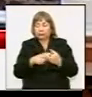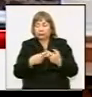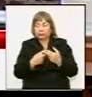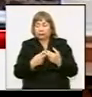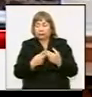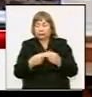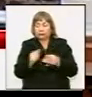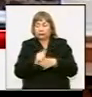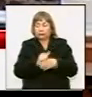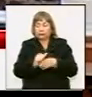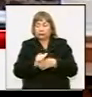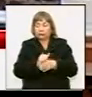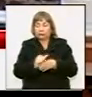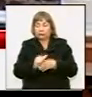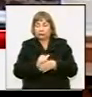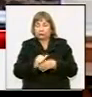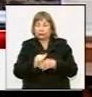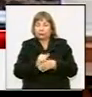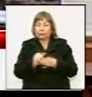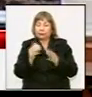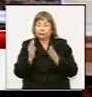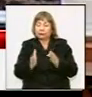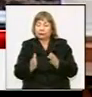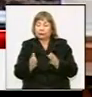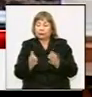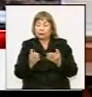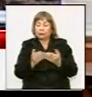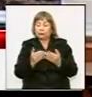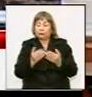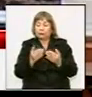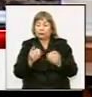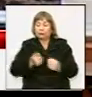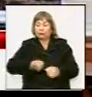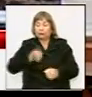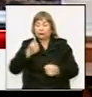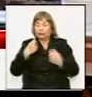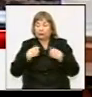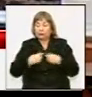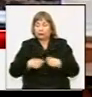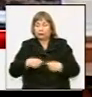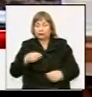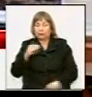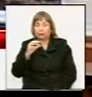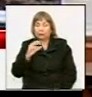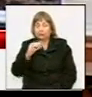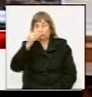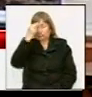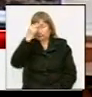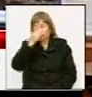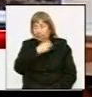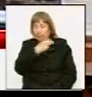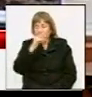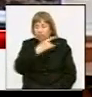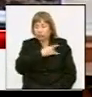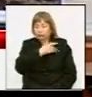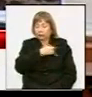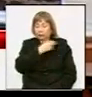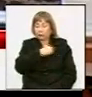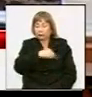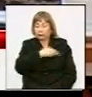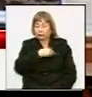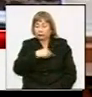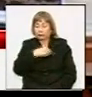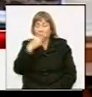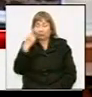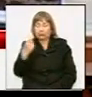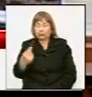de practicante, al haber egresado de la carrera de Derecho de la Pontificia Universidad Católica, me he ganado